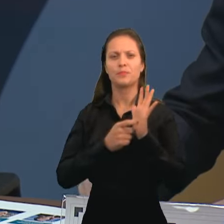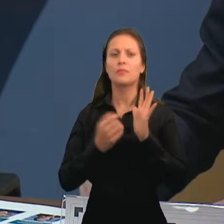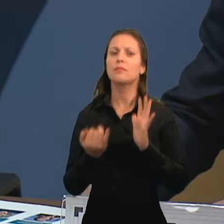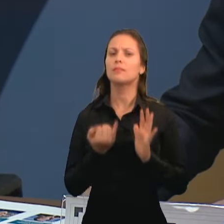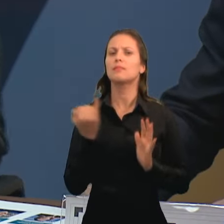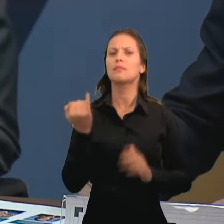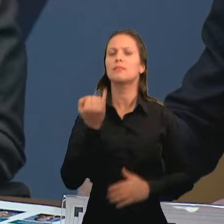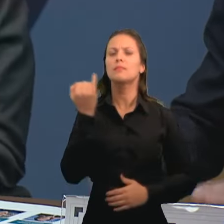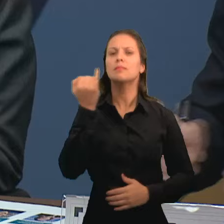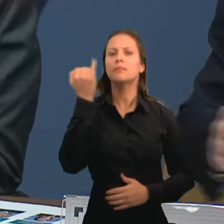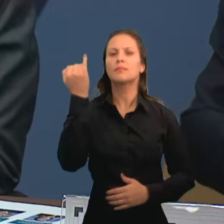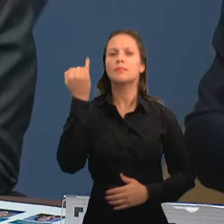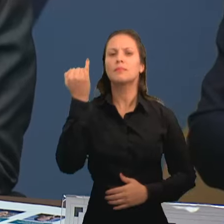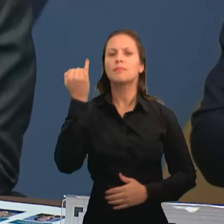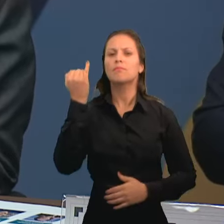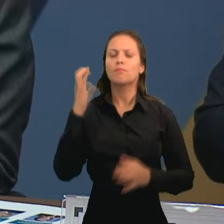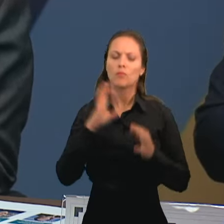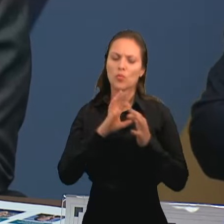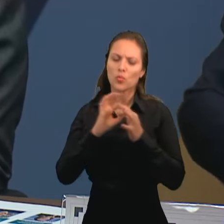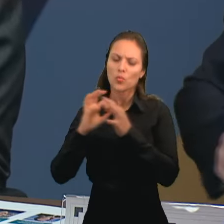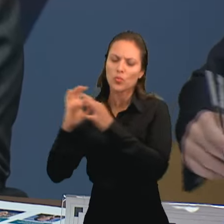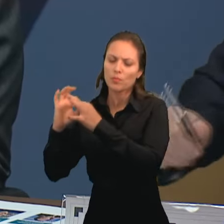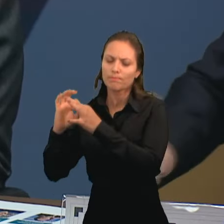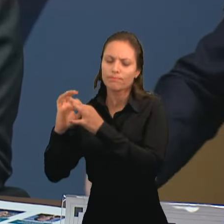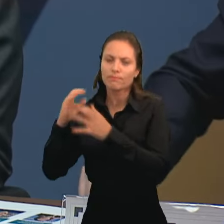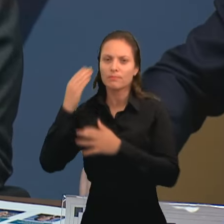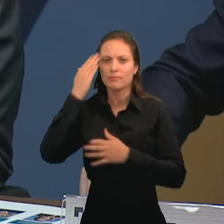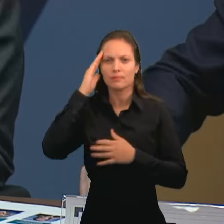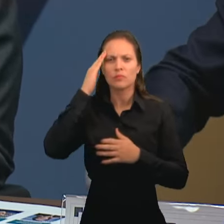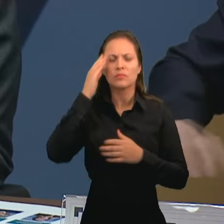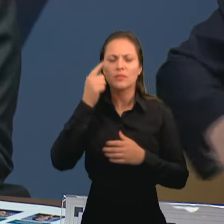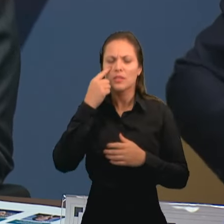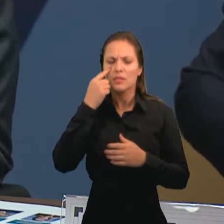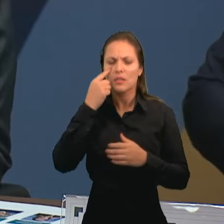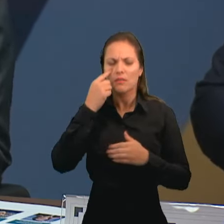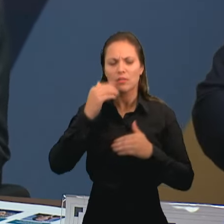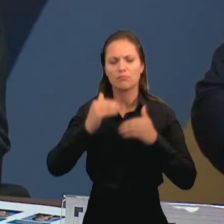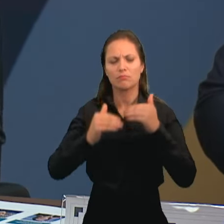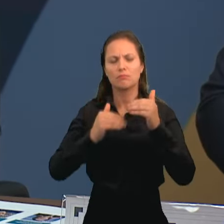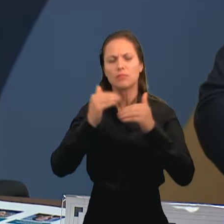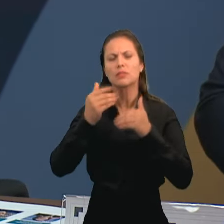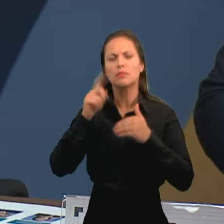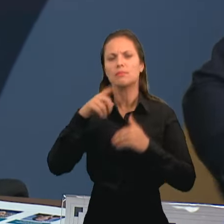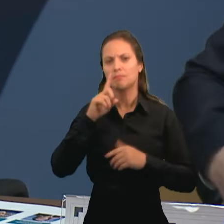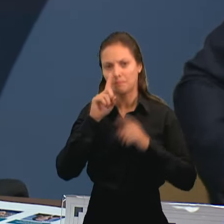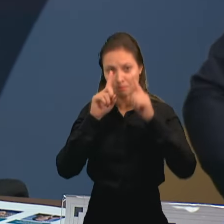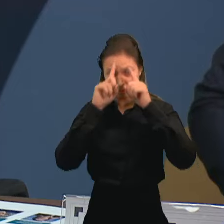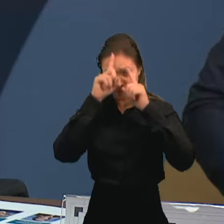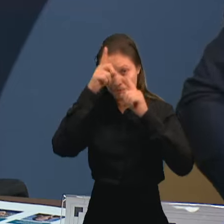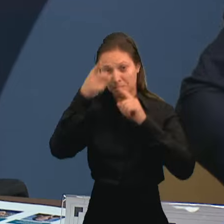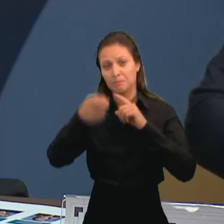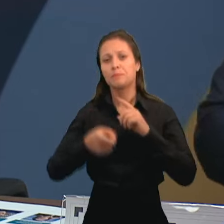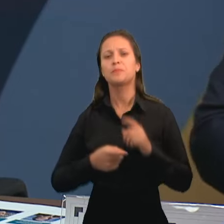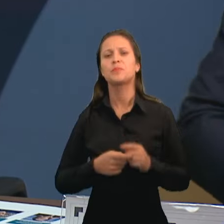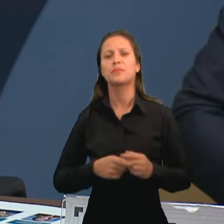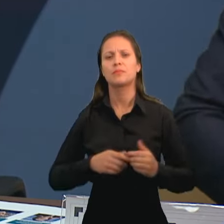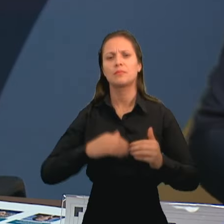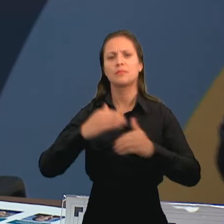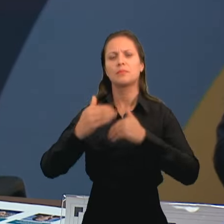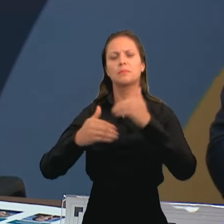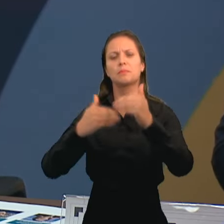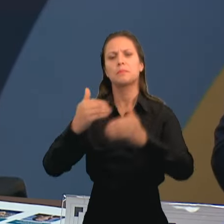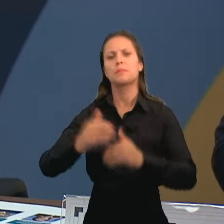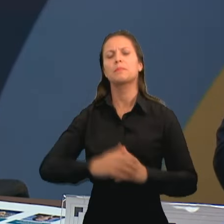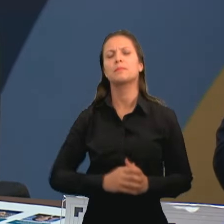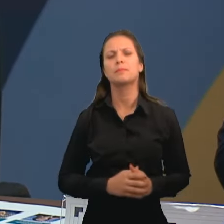panorama que hoy vivimos de inteligencia artificial. Hay que contextualizarlo como un avance natural de la tecnología en